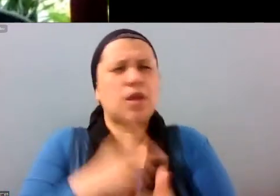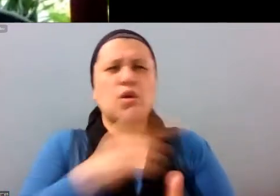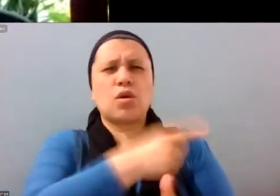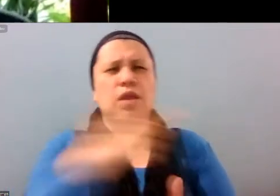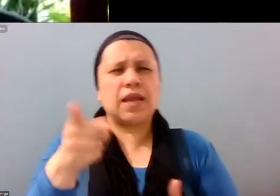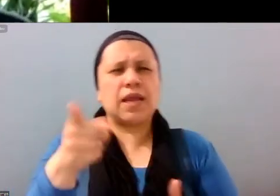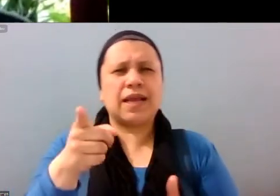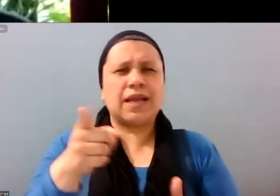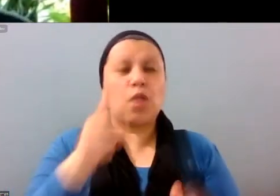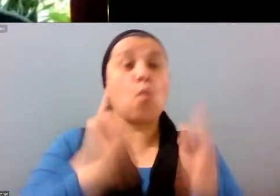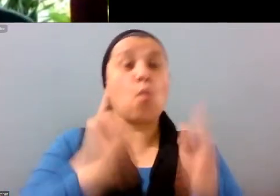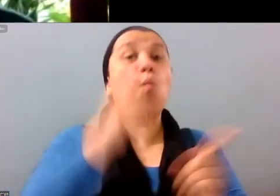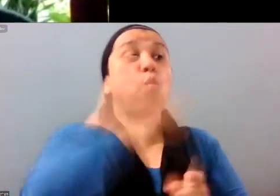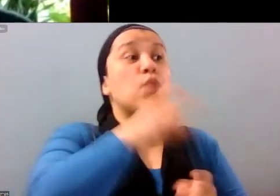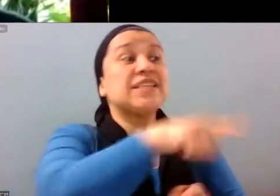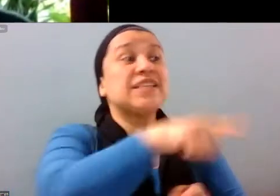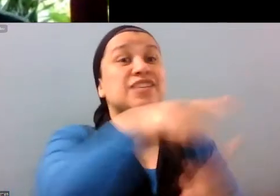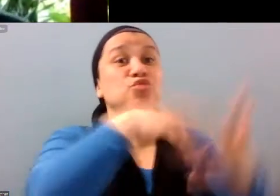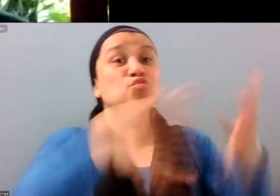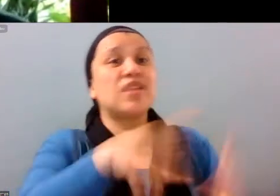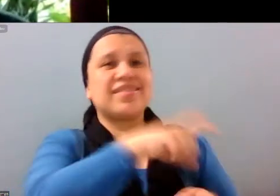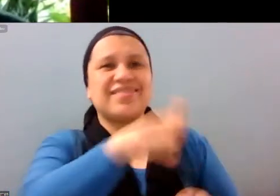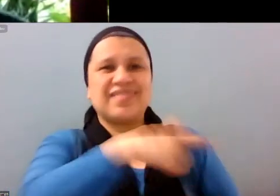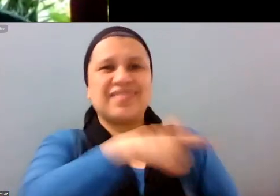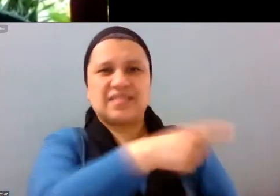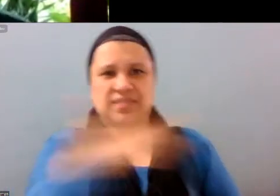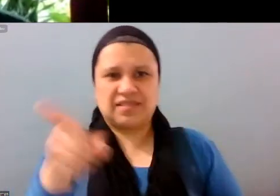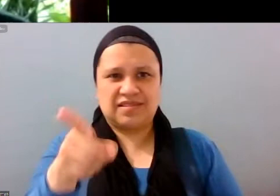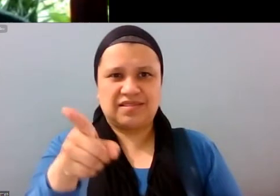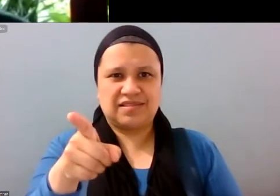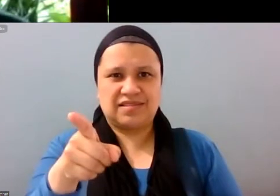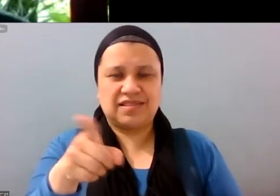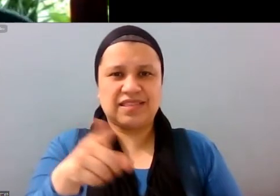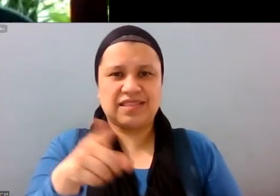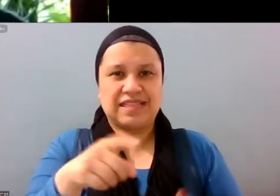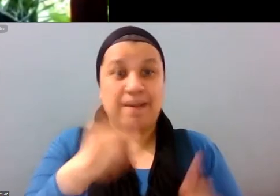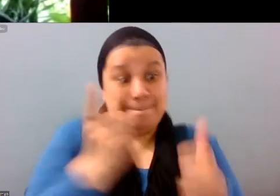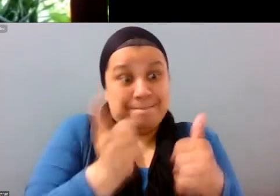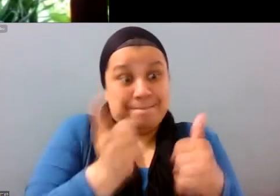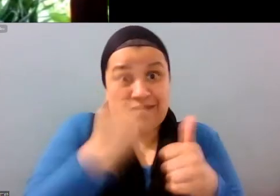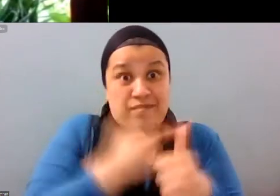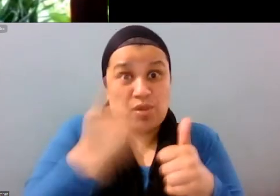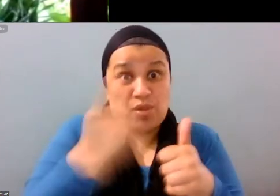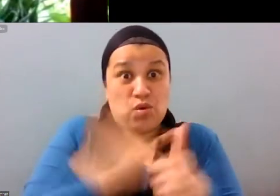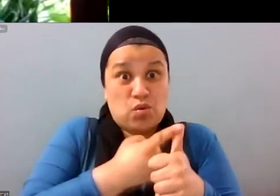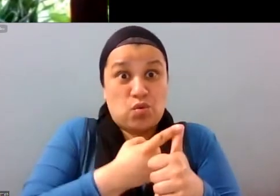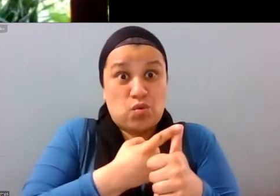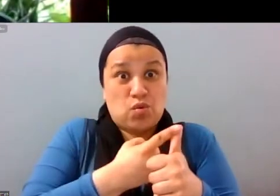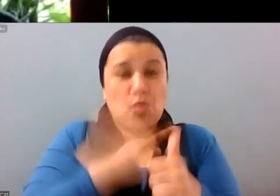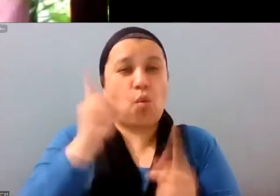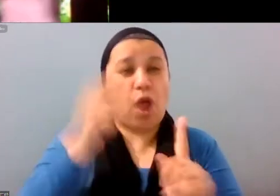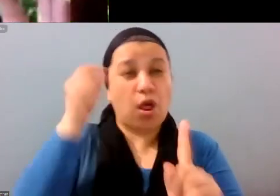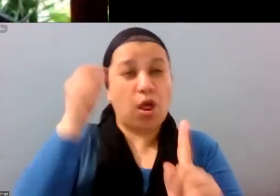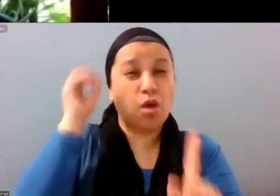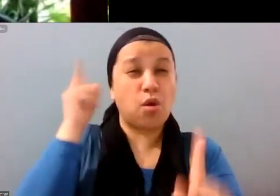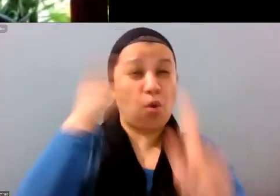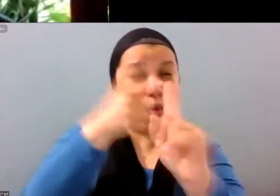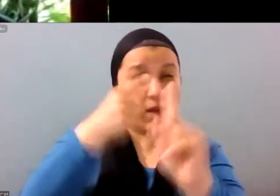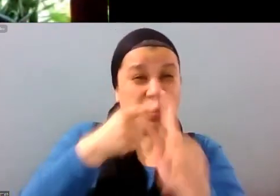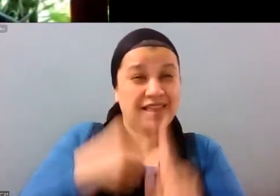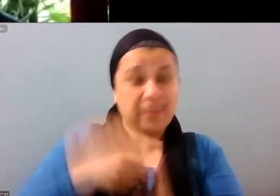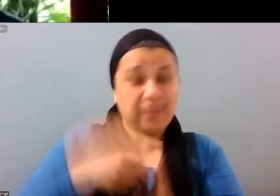necesidades de ese estudiantado por eso la necesidad de priorización a nivel de objetivos y contenidos una vez que